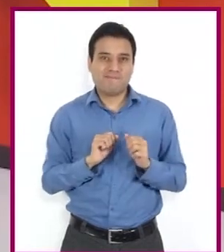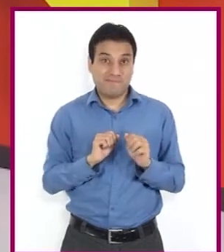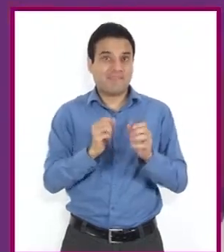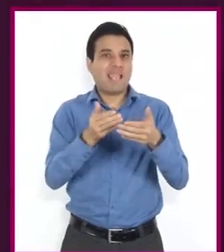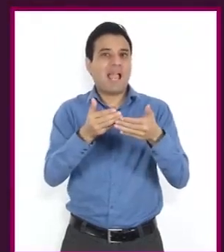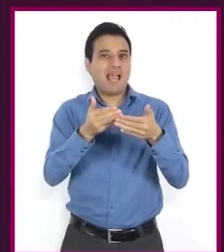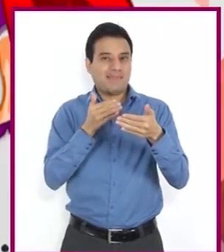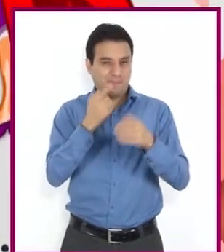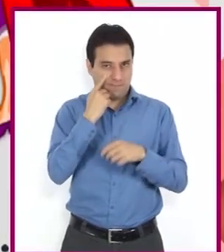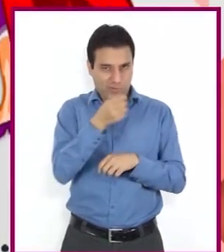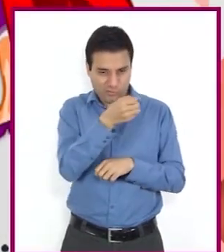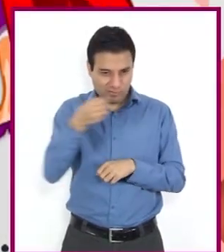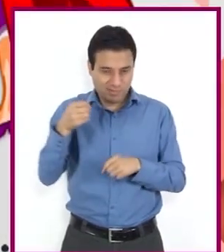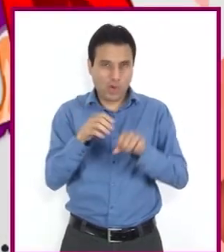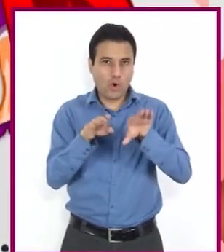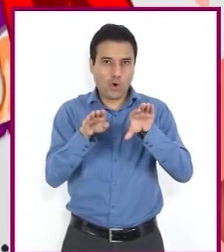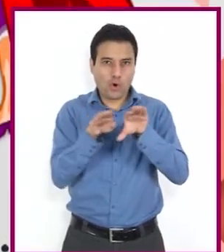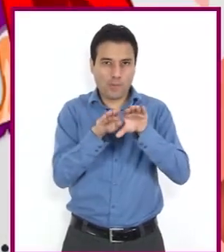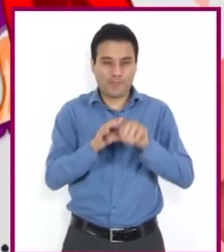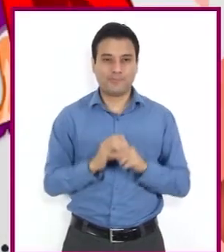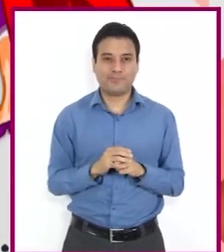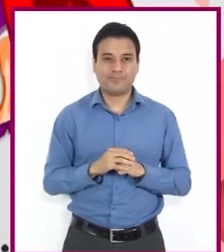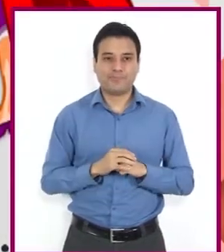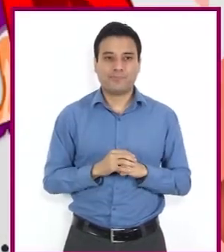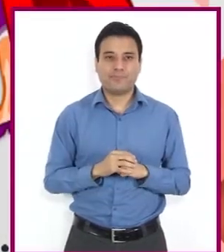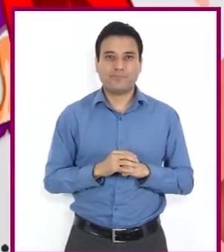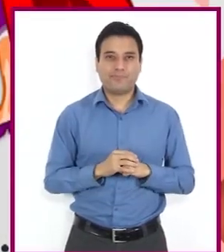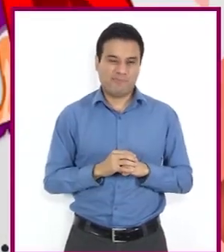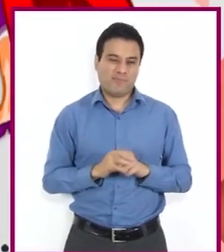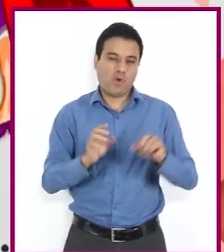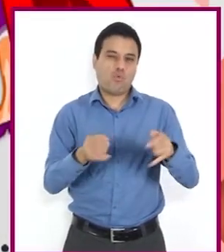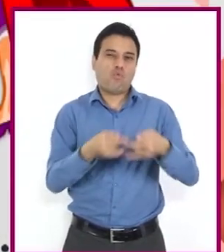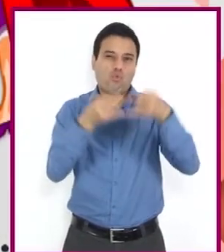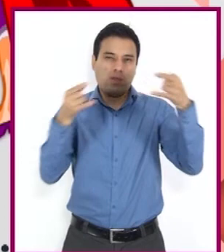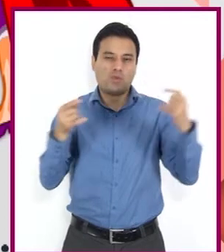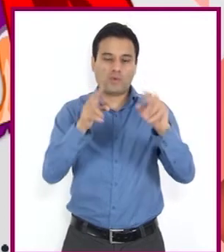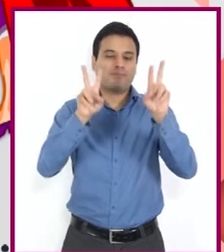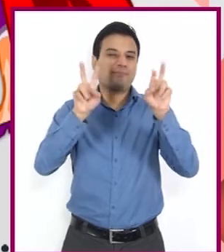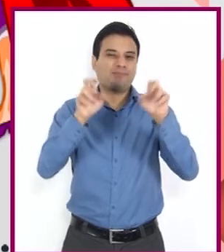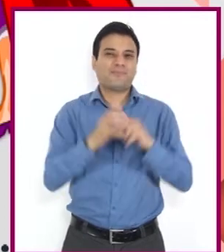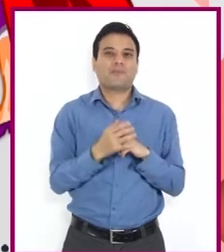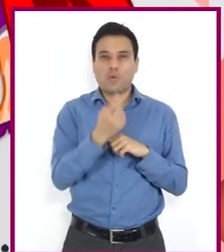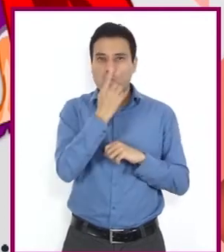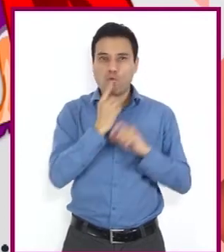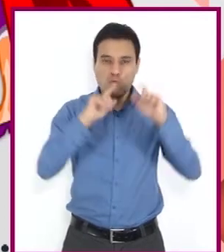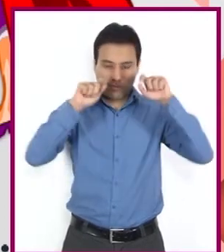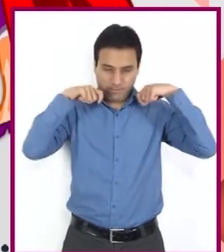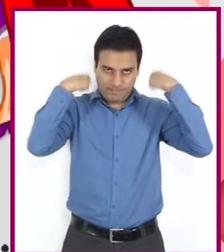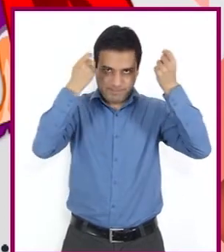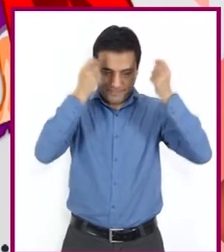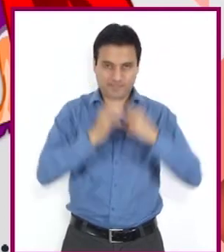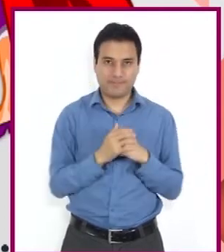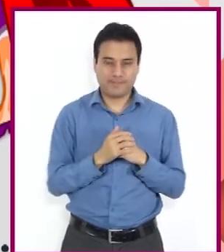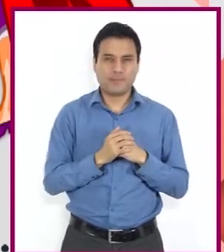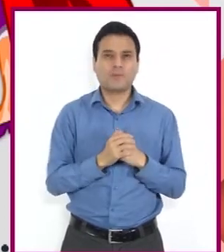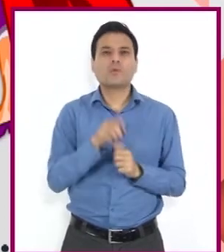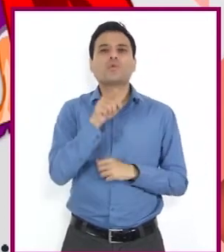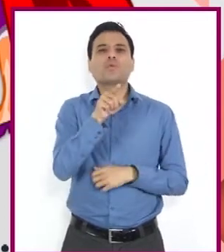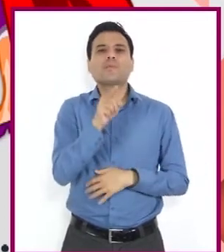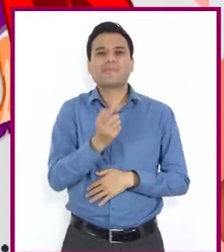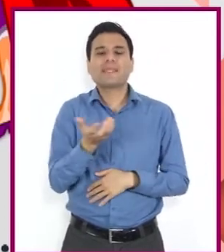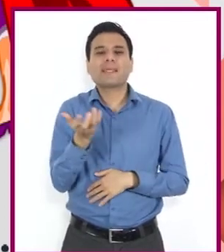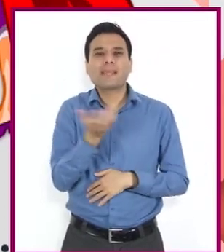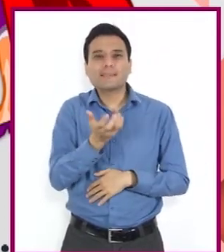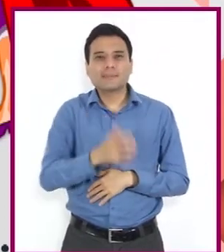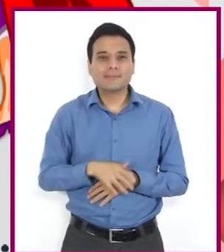historieta. Tomemos de base el cuento de Caperucita Roja y el reto consiste en la elaboración de